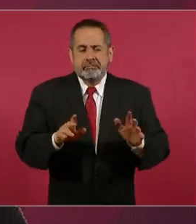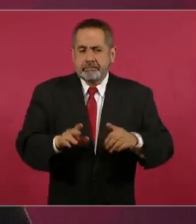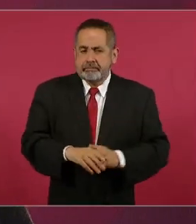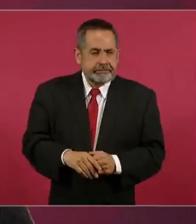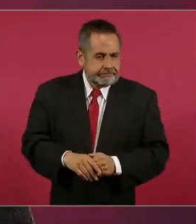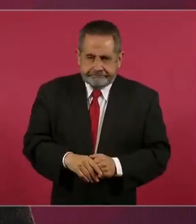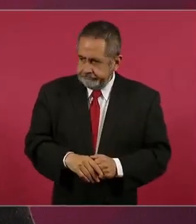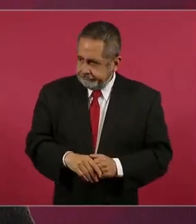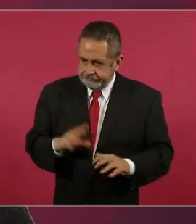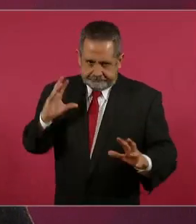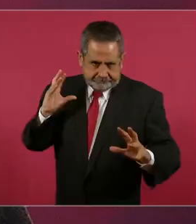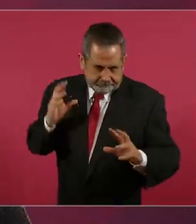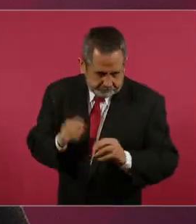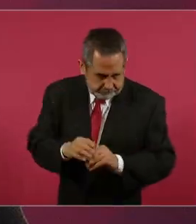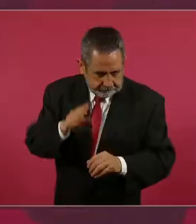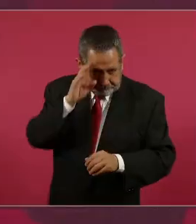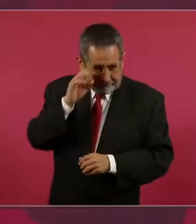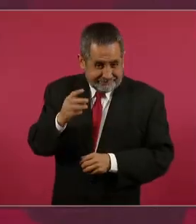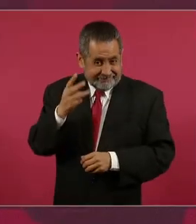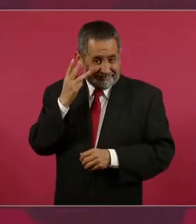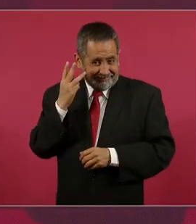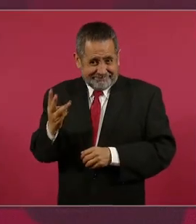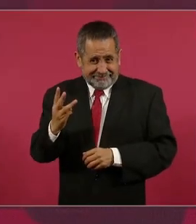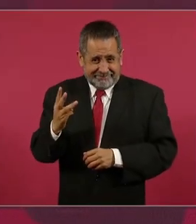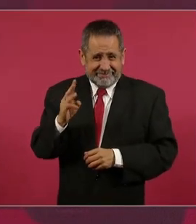Y hasta ahora son 3 billones.